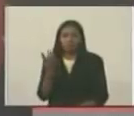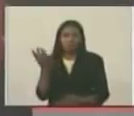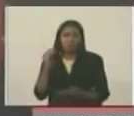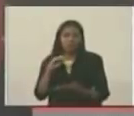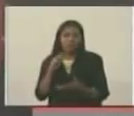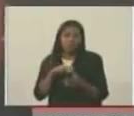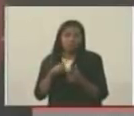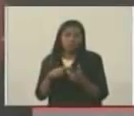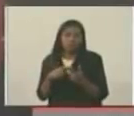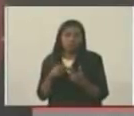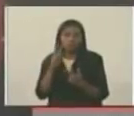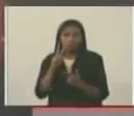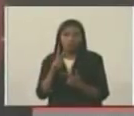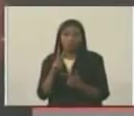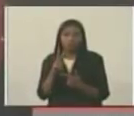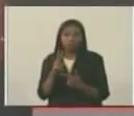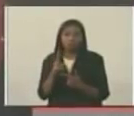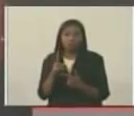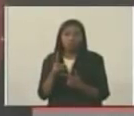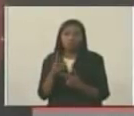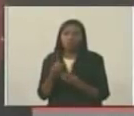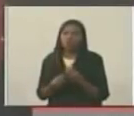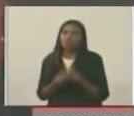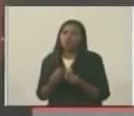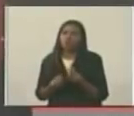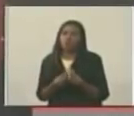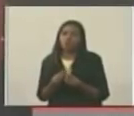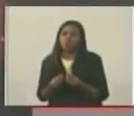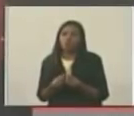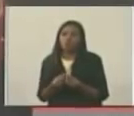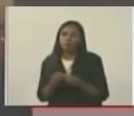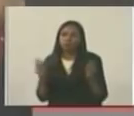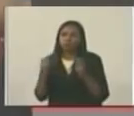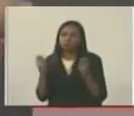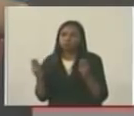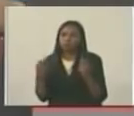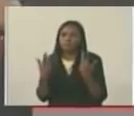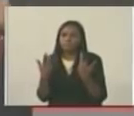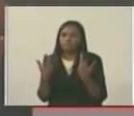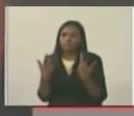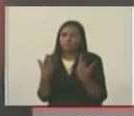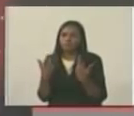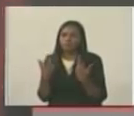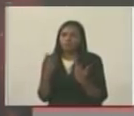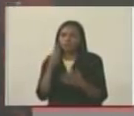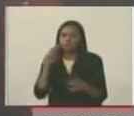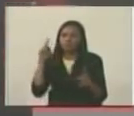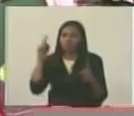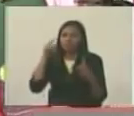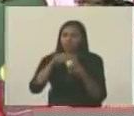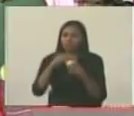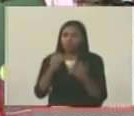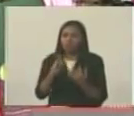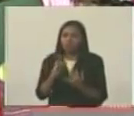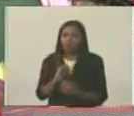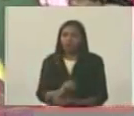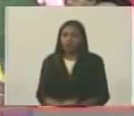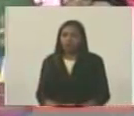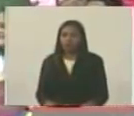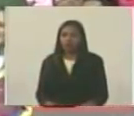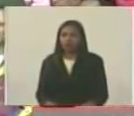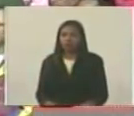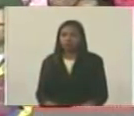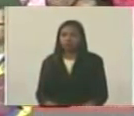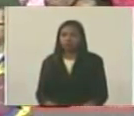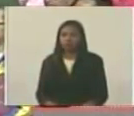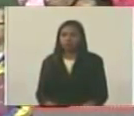bueno, enfrentado a esta tamaña conspiración, a estos sectores extremistas que